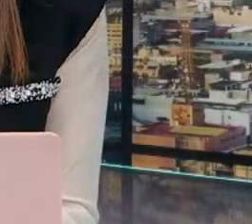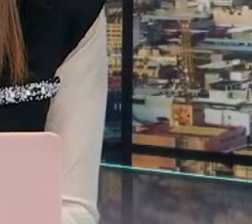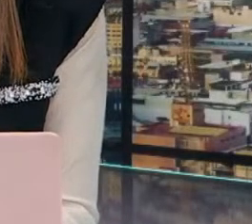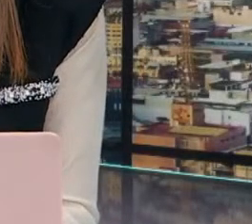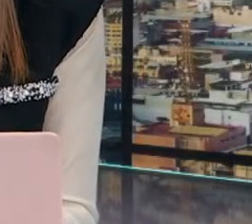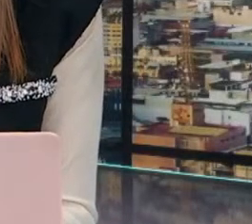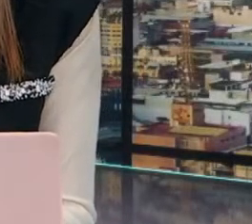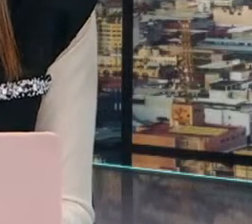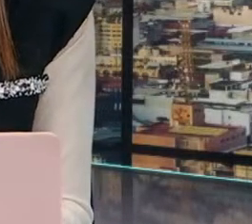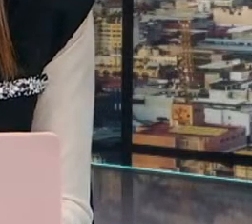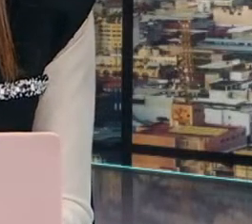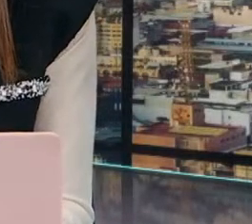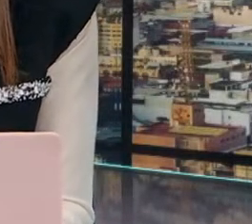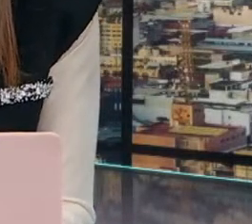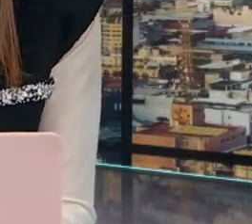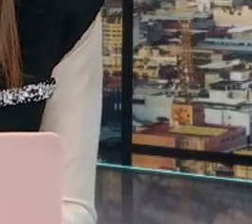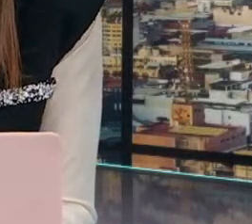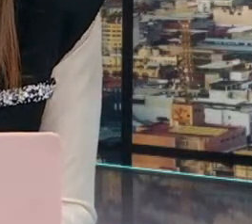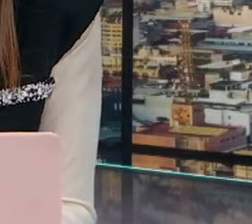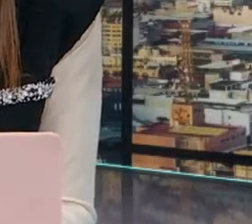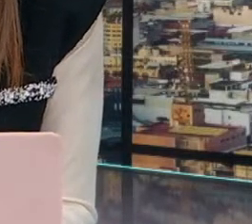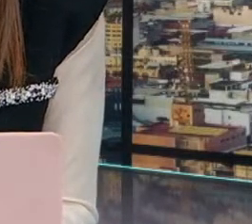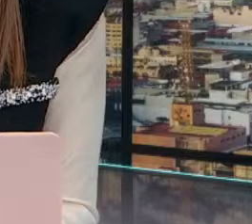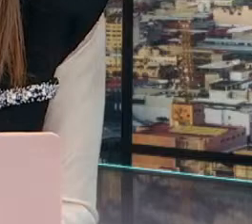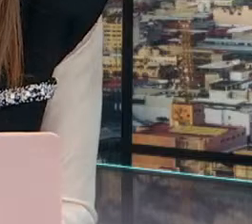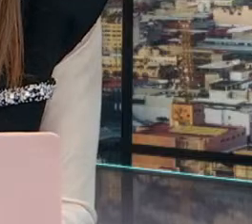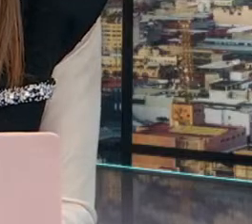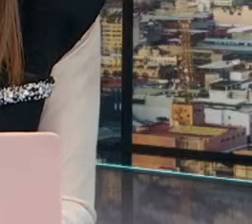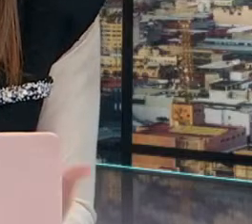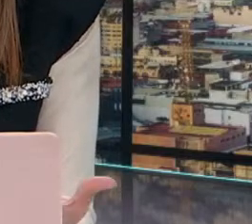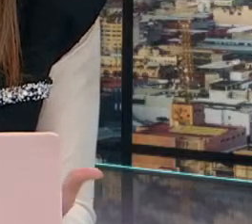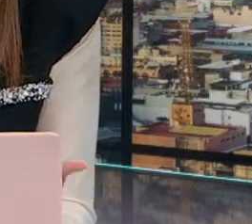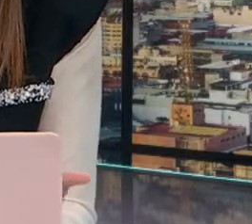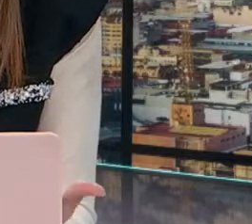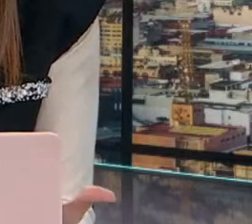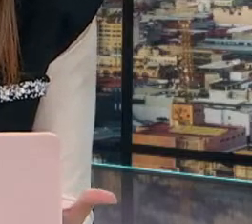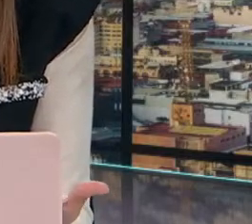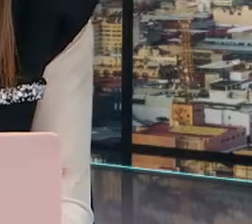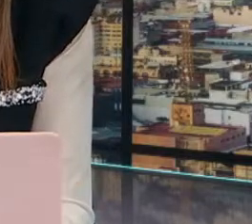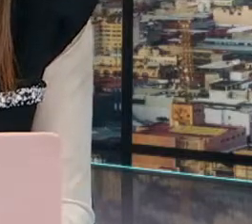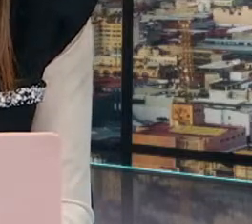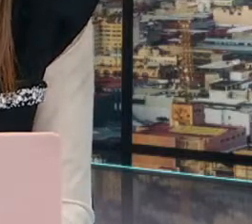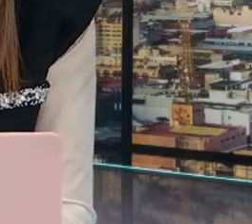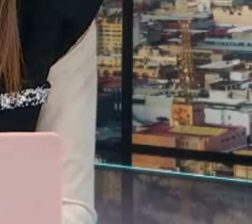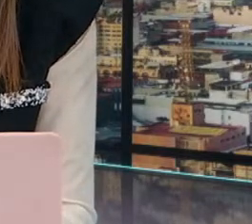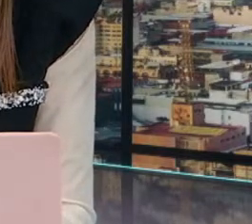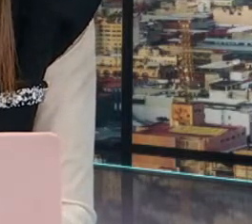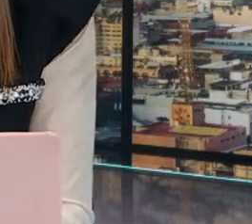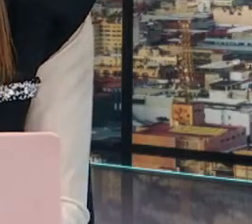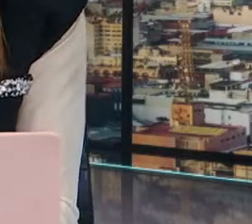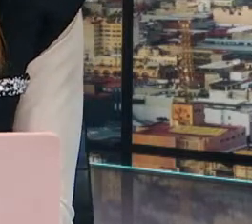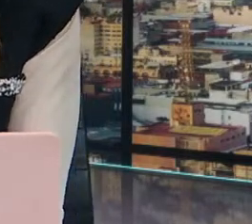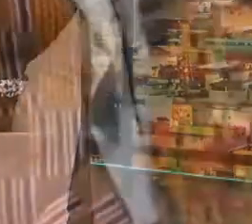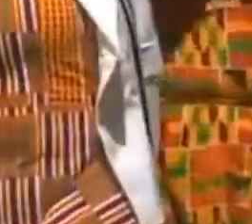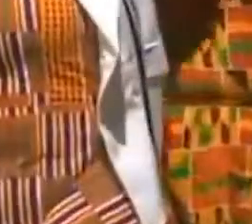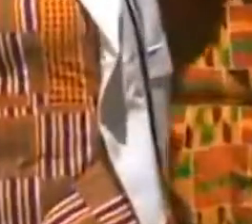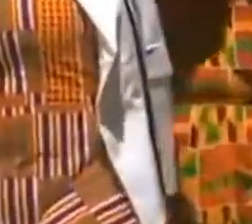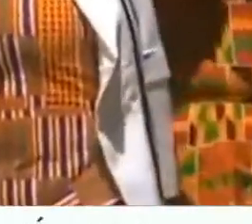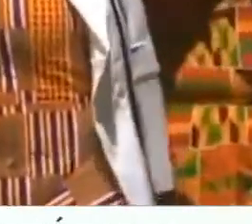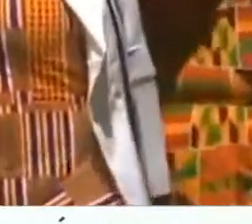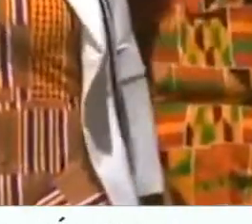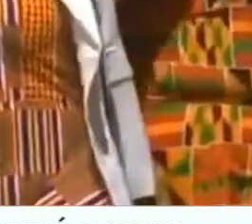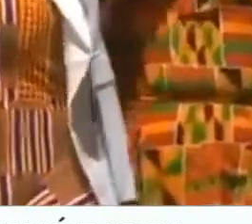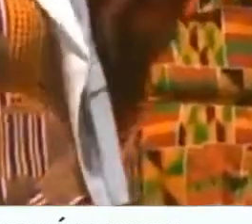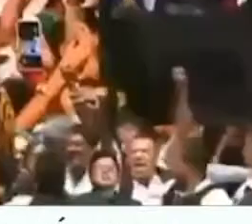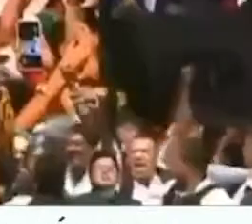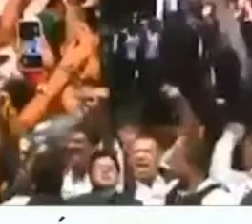También aquí en México, tras revelar que ayer llamó por teléfono a Gustavo Petro para felicitarlo por su triunfo en las elecciones presidenciales de Colombia, esta